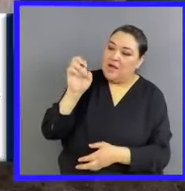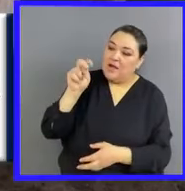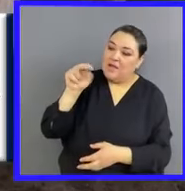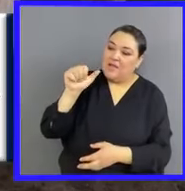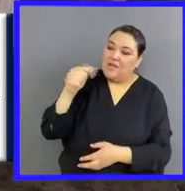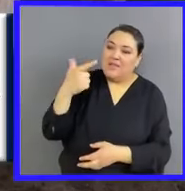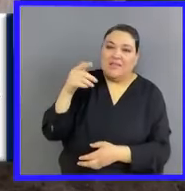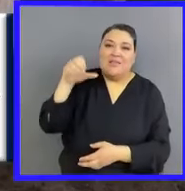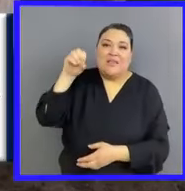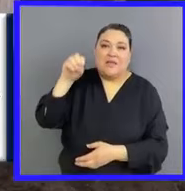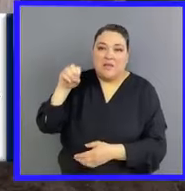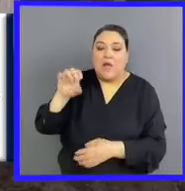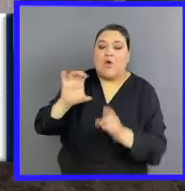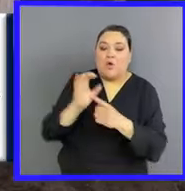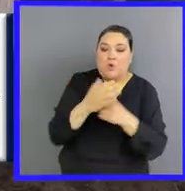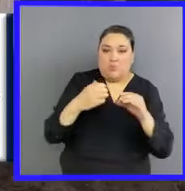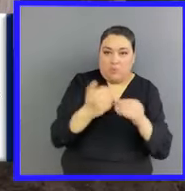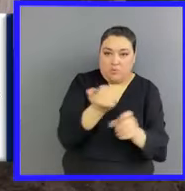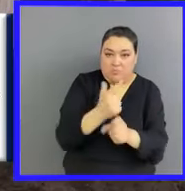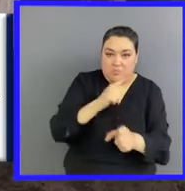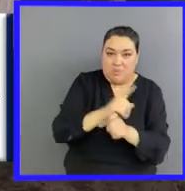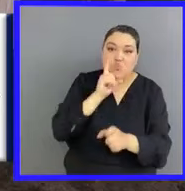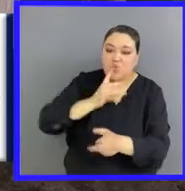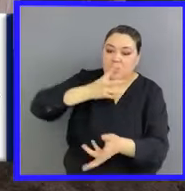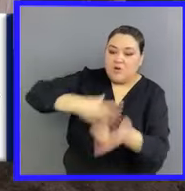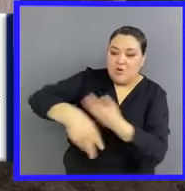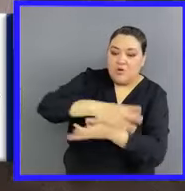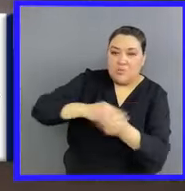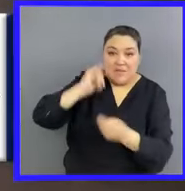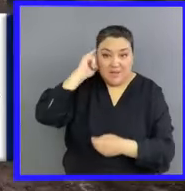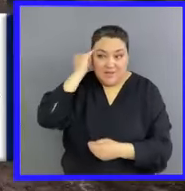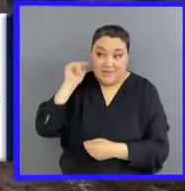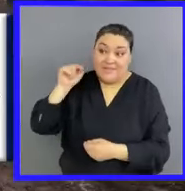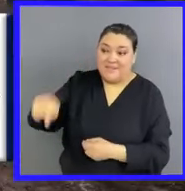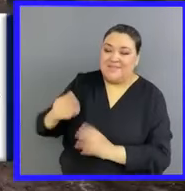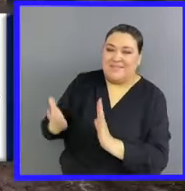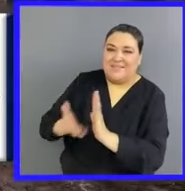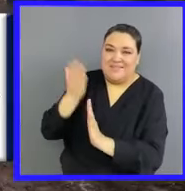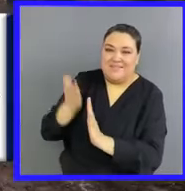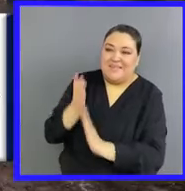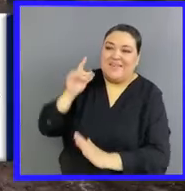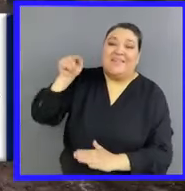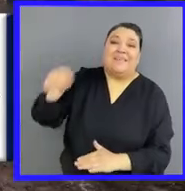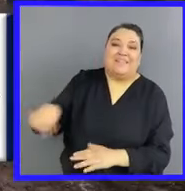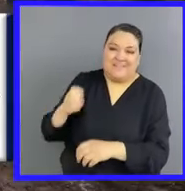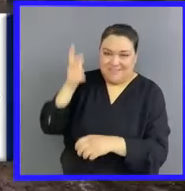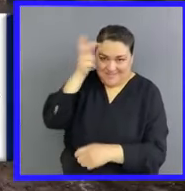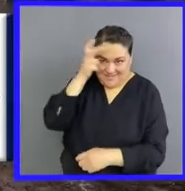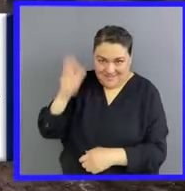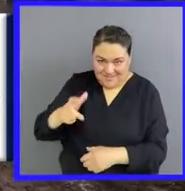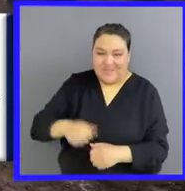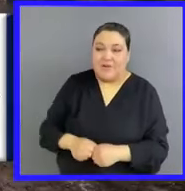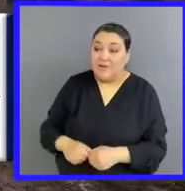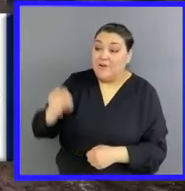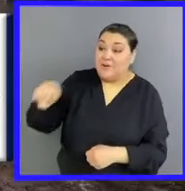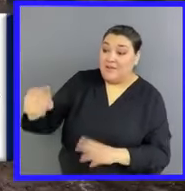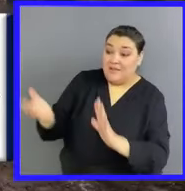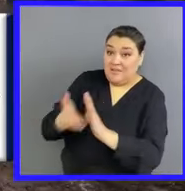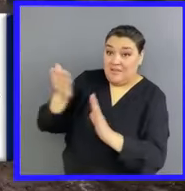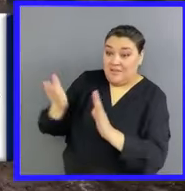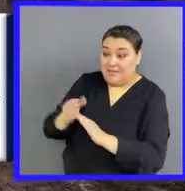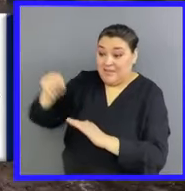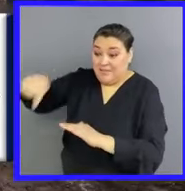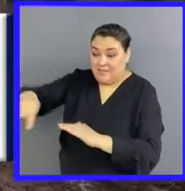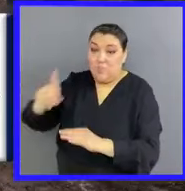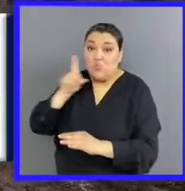Estatal para el Desarrollo Sostenible de los Pueblos Indígenas de dicha entidad federativa. En tal espacio, que beneficiará a más de